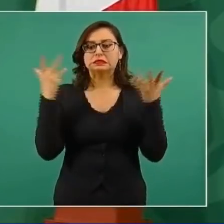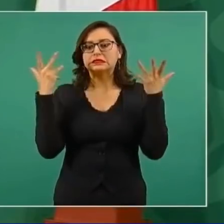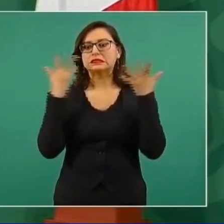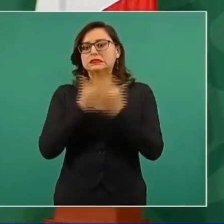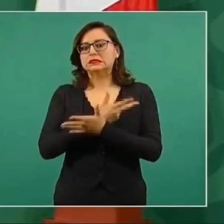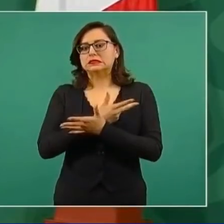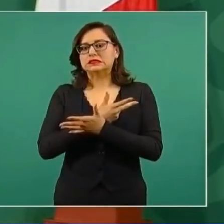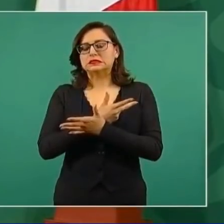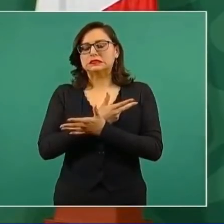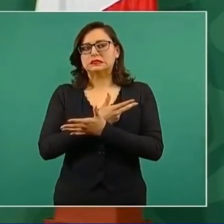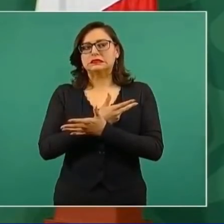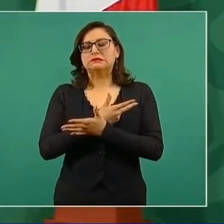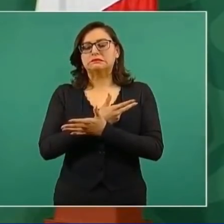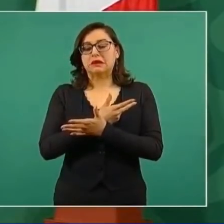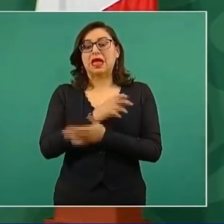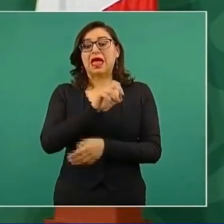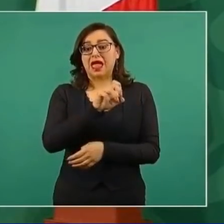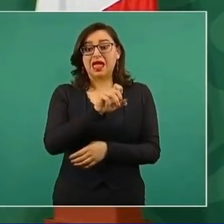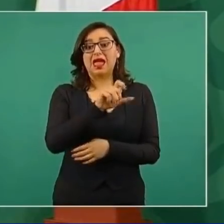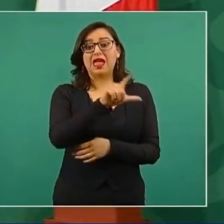que divide